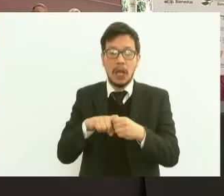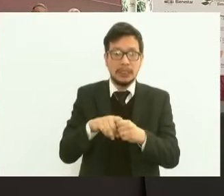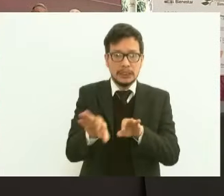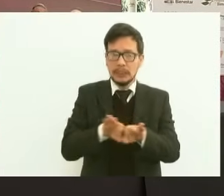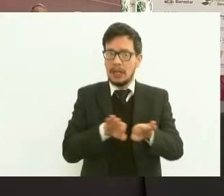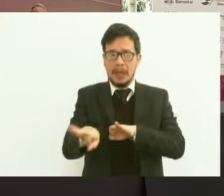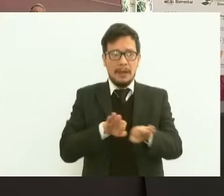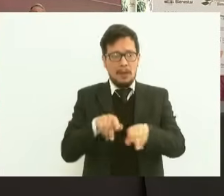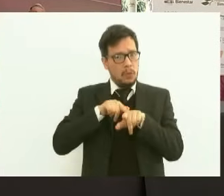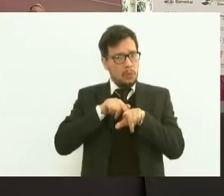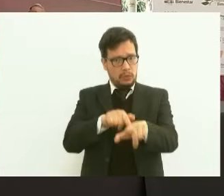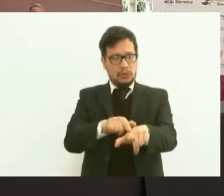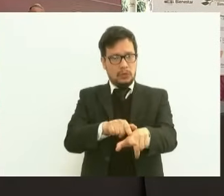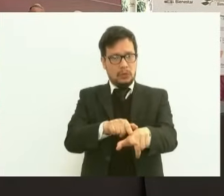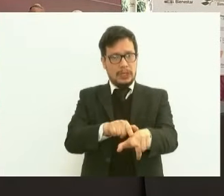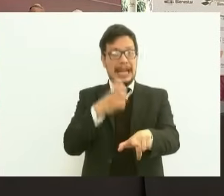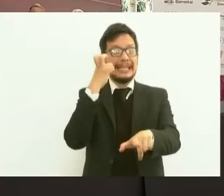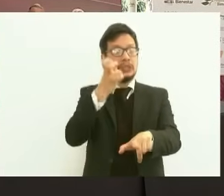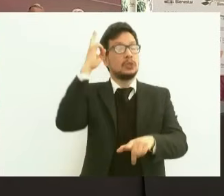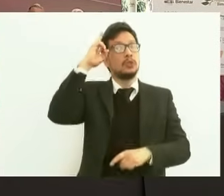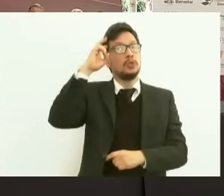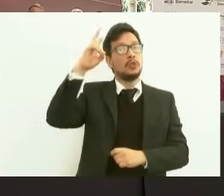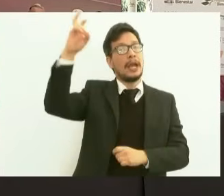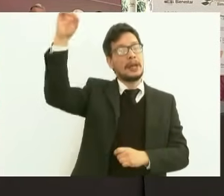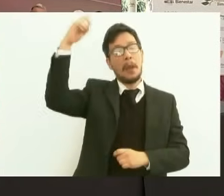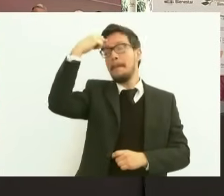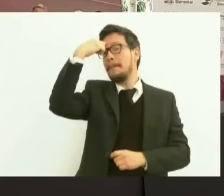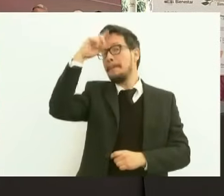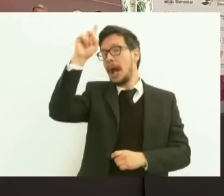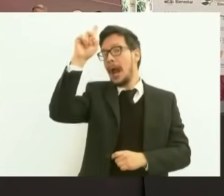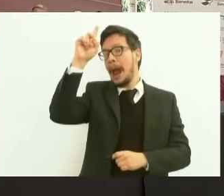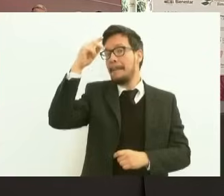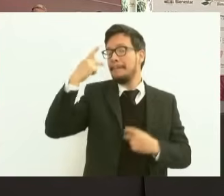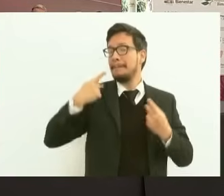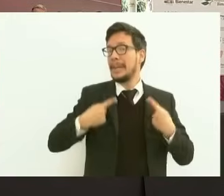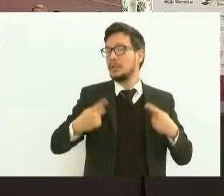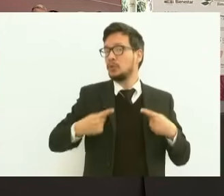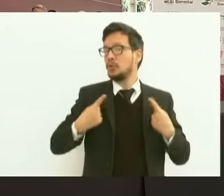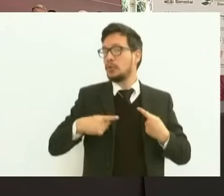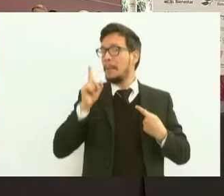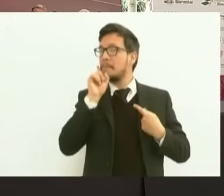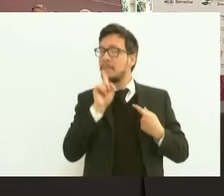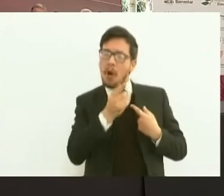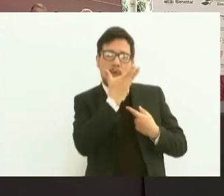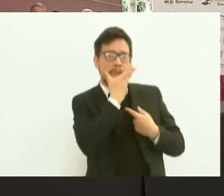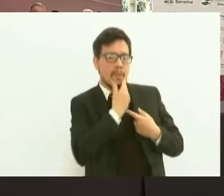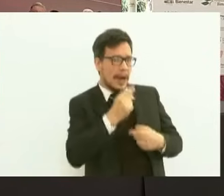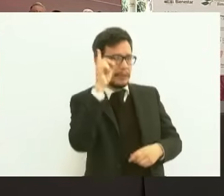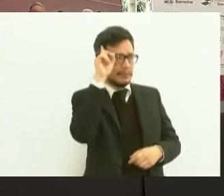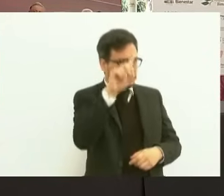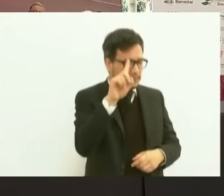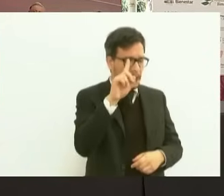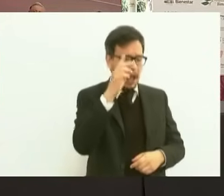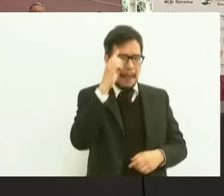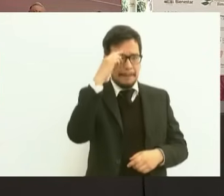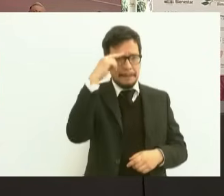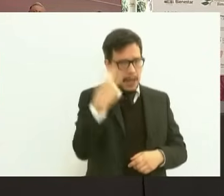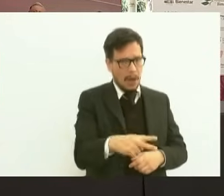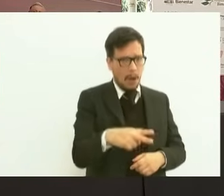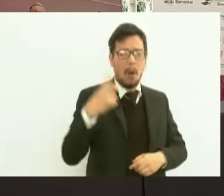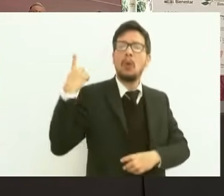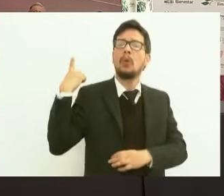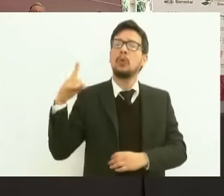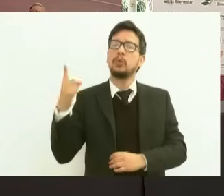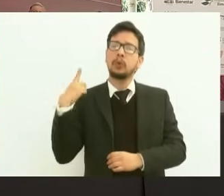sueños que tenemos para las y los mexicanos y nuestra gente de Durango. Solo